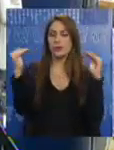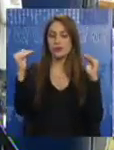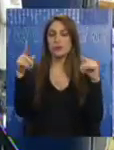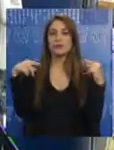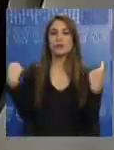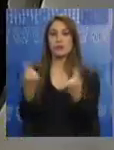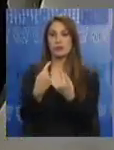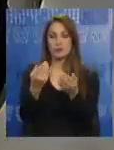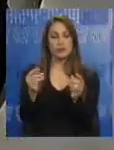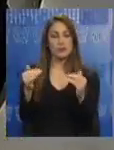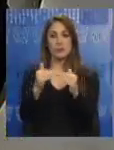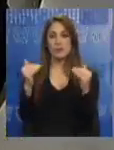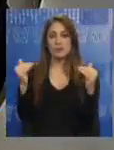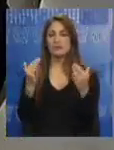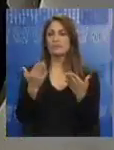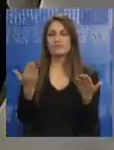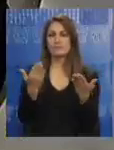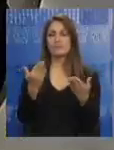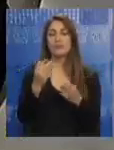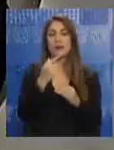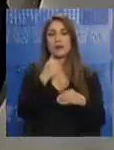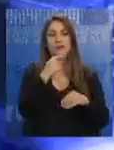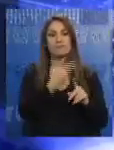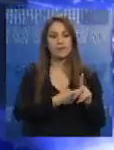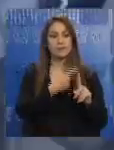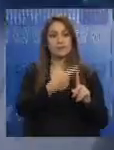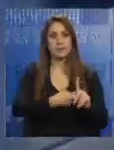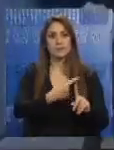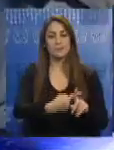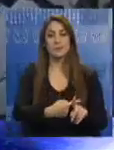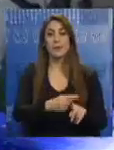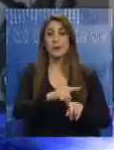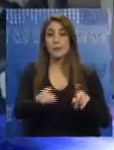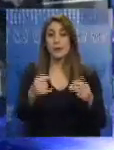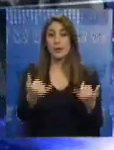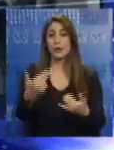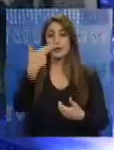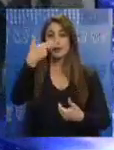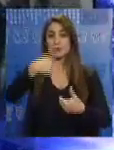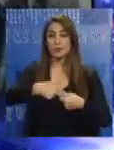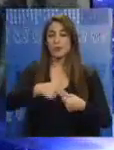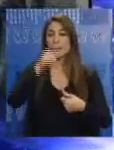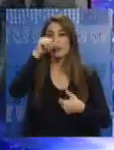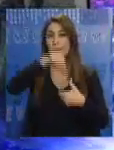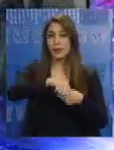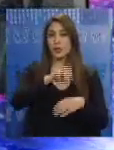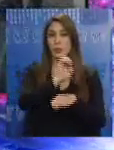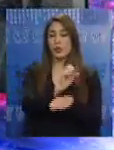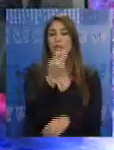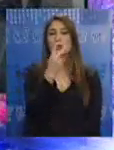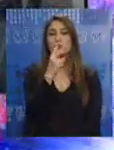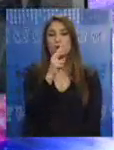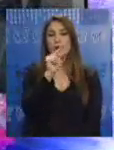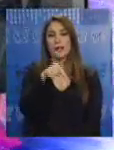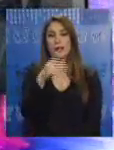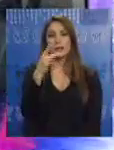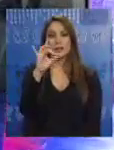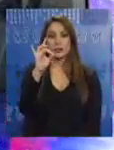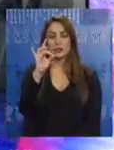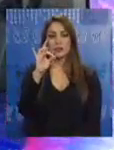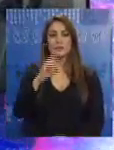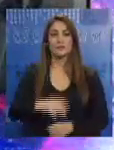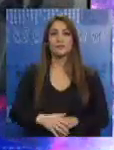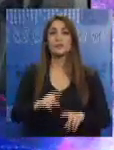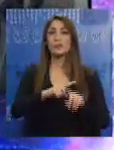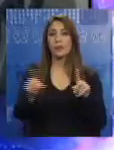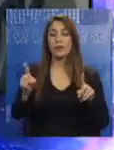mercado. Esta medida se ejecuta desde hace algunos meses. El precio actual del combustible Super en Petroecuador es de $2.18,